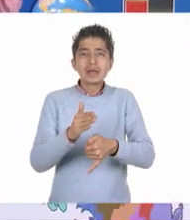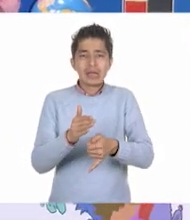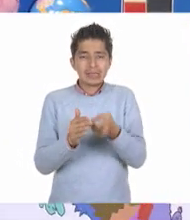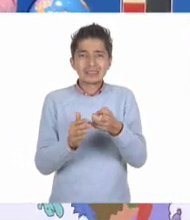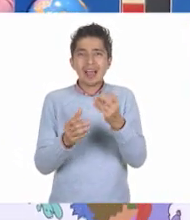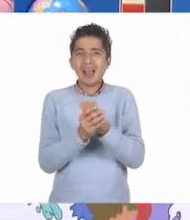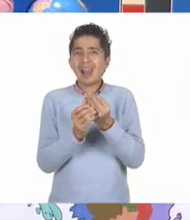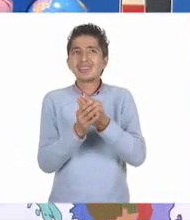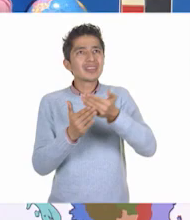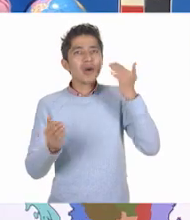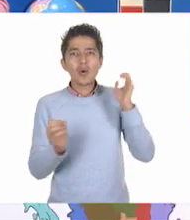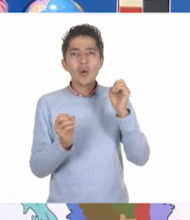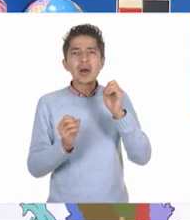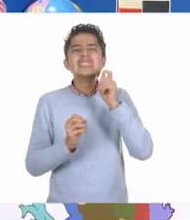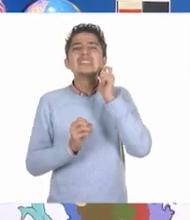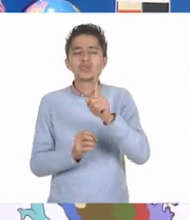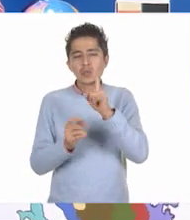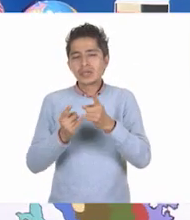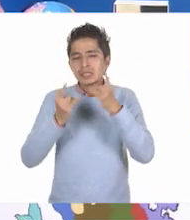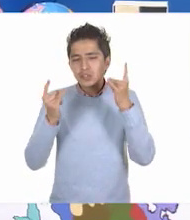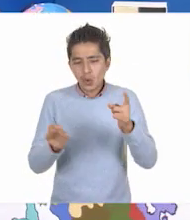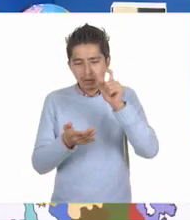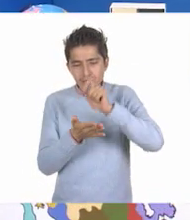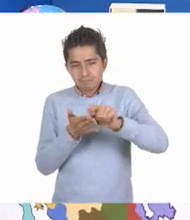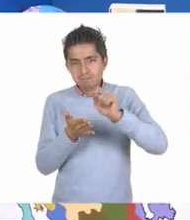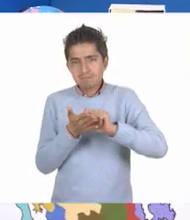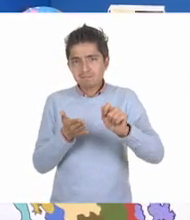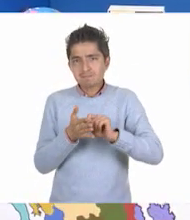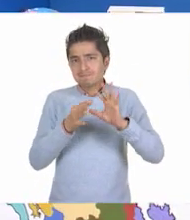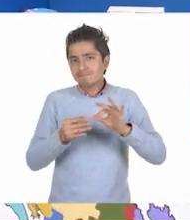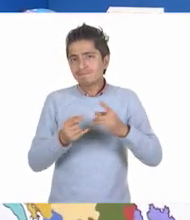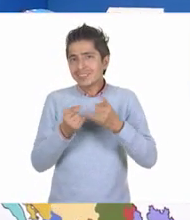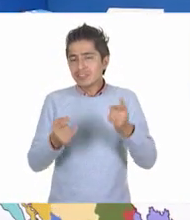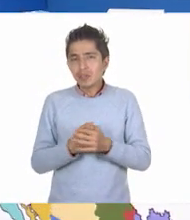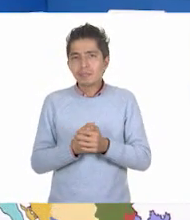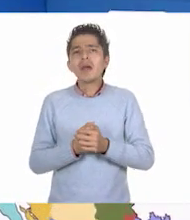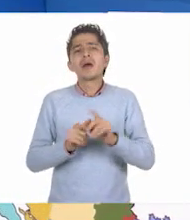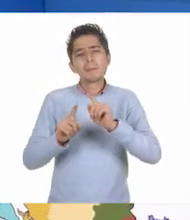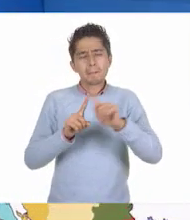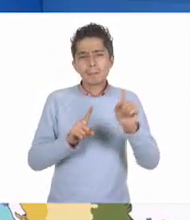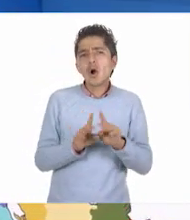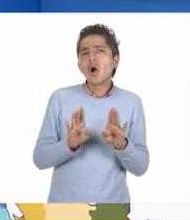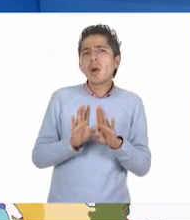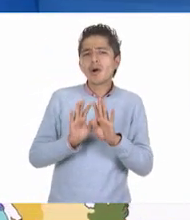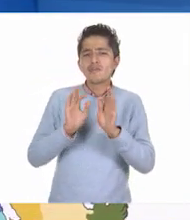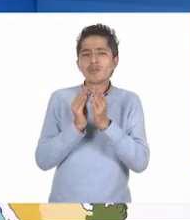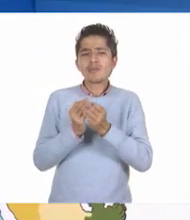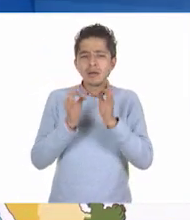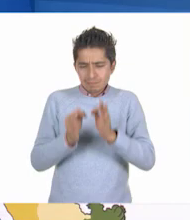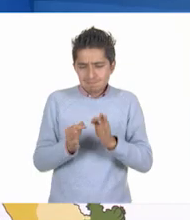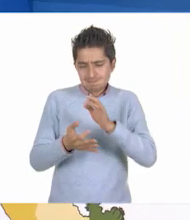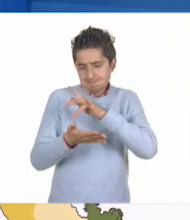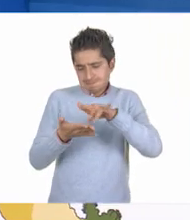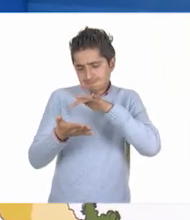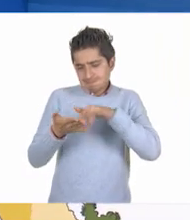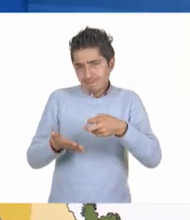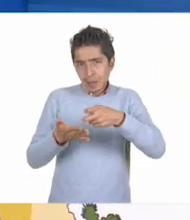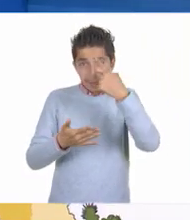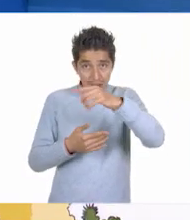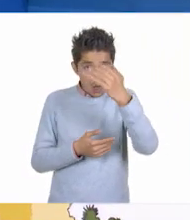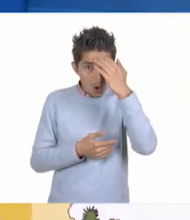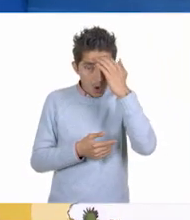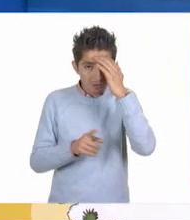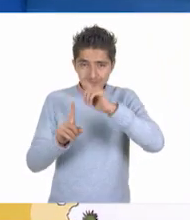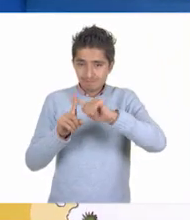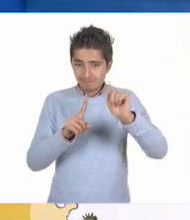y es que para construir un relato histórico, además de tener acceso a diferentes modelos del tipo textual para conocer